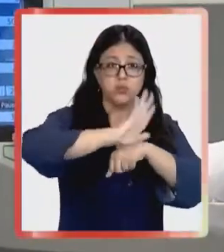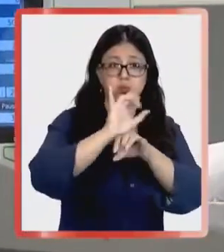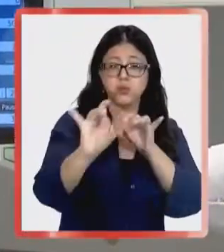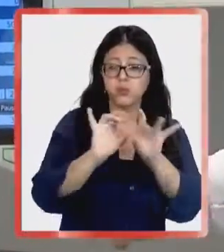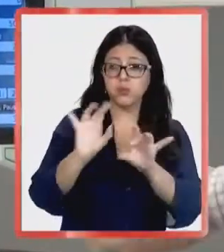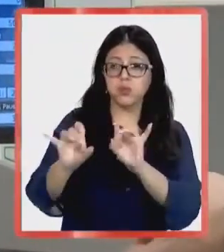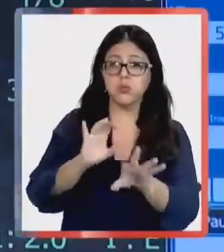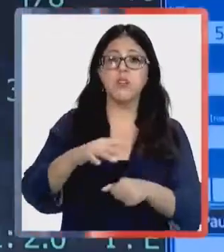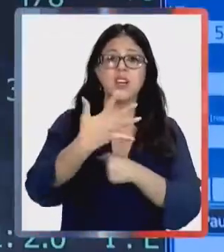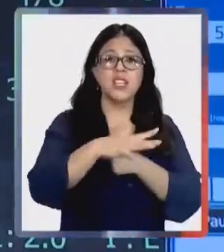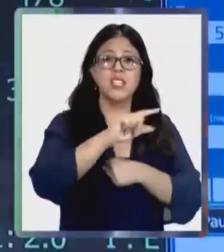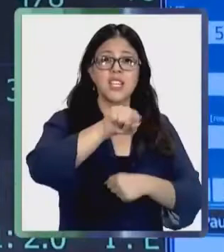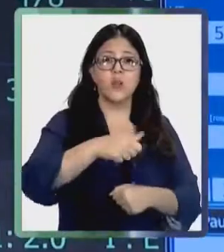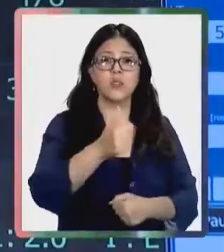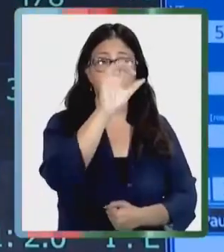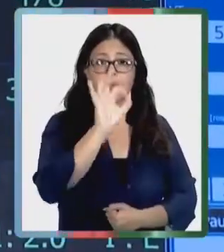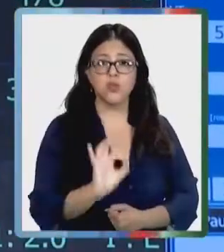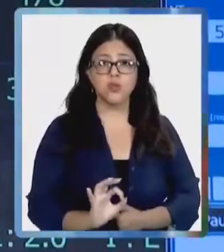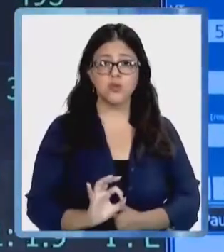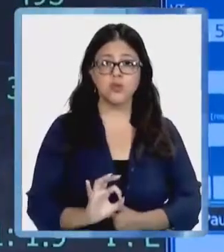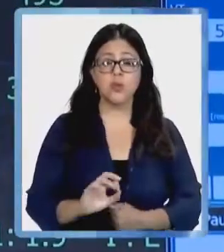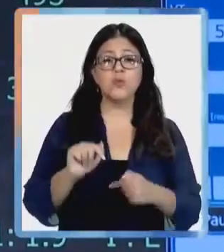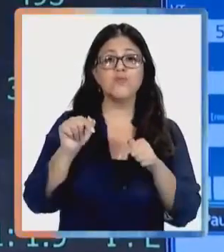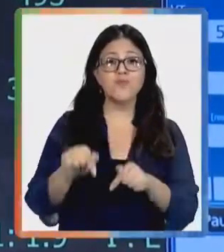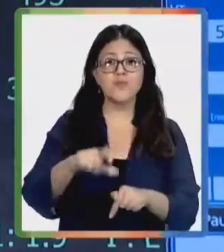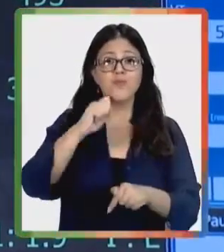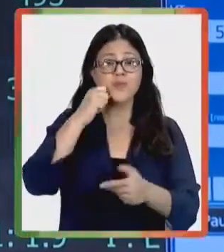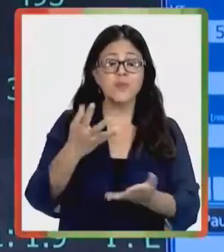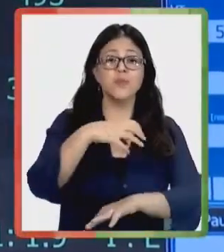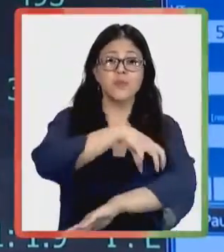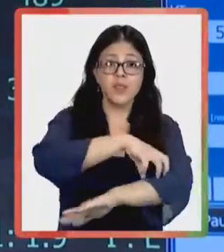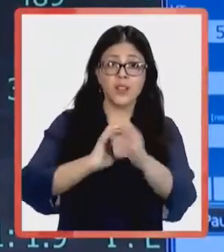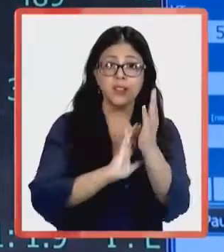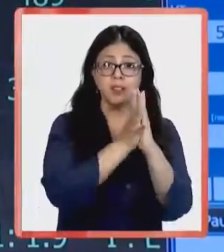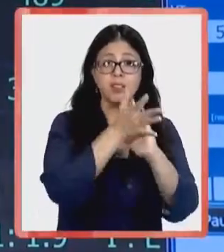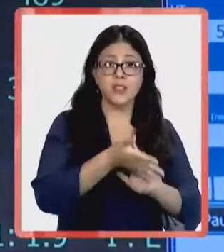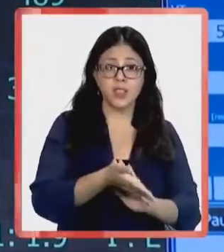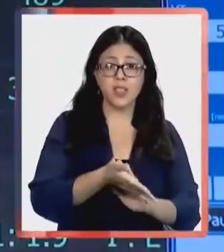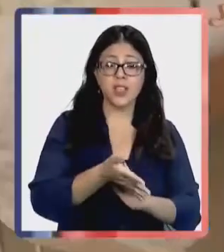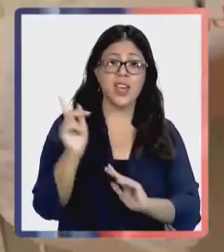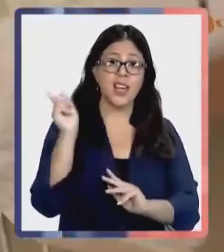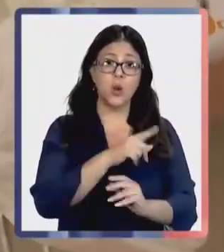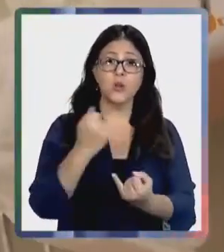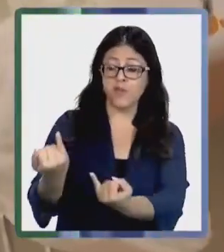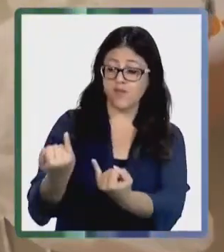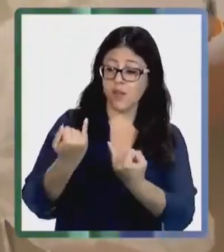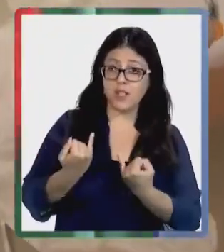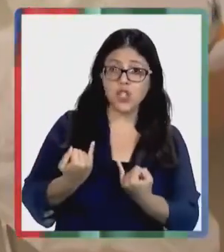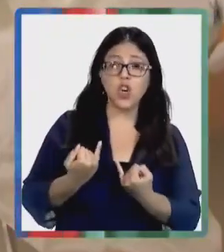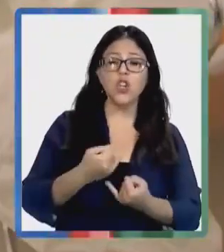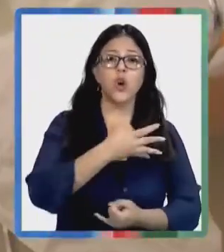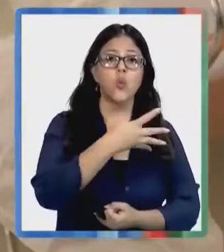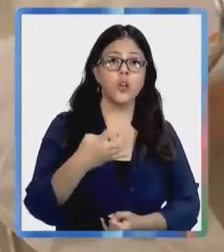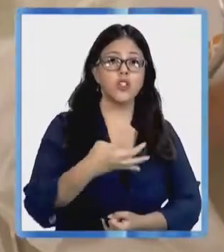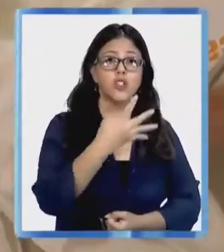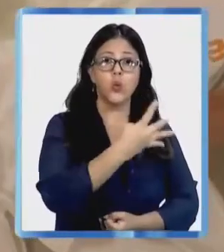contagios alcanzó el 15,6%, registrándose en la Araucanía, en el último reporte de la